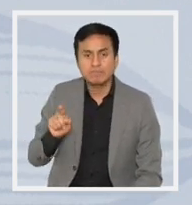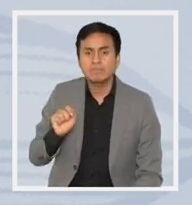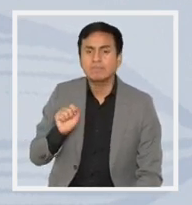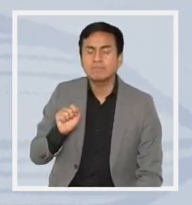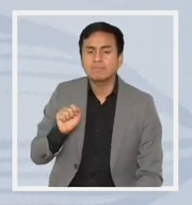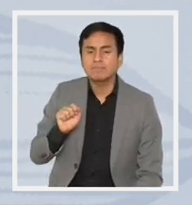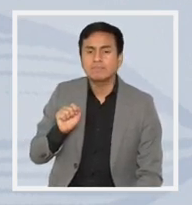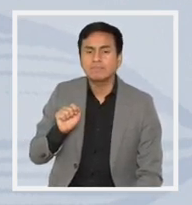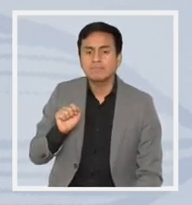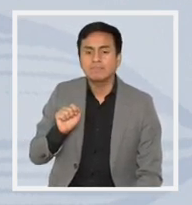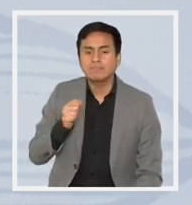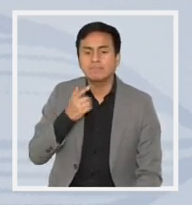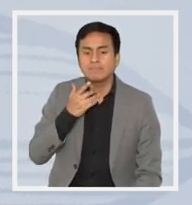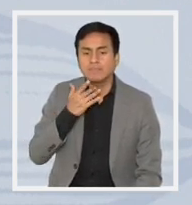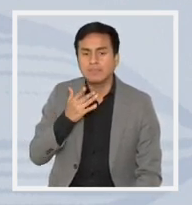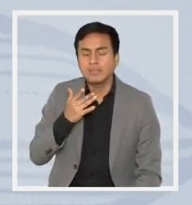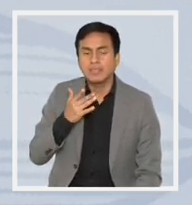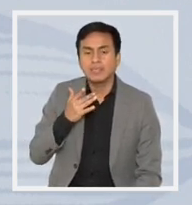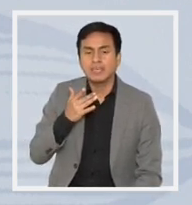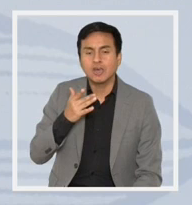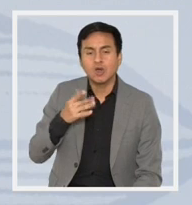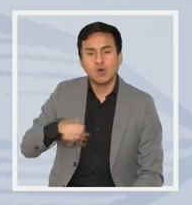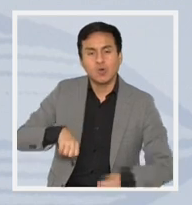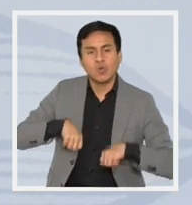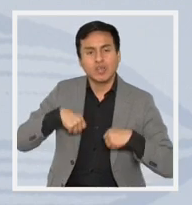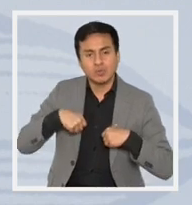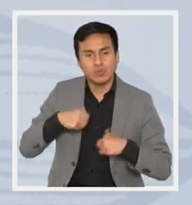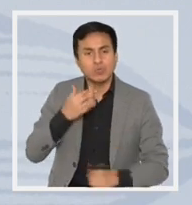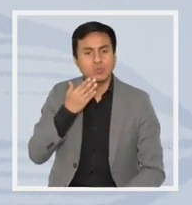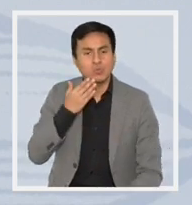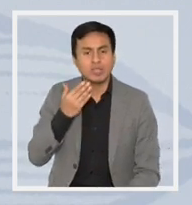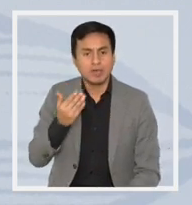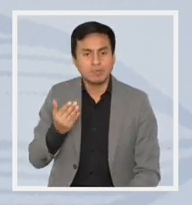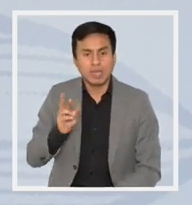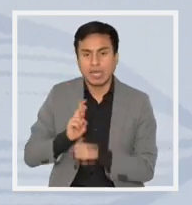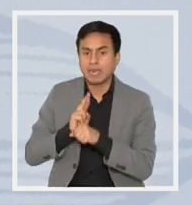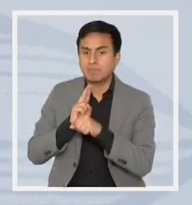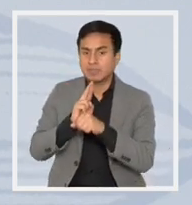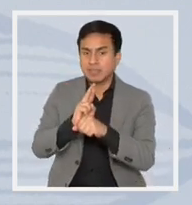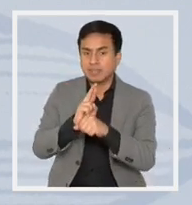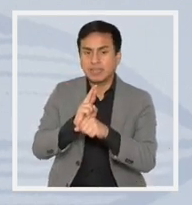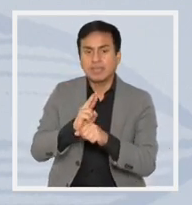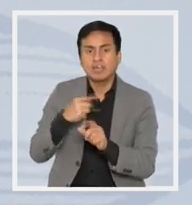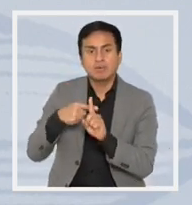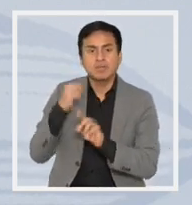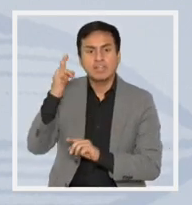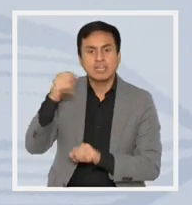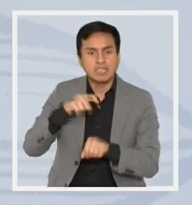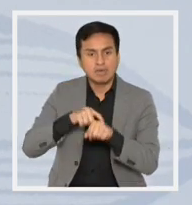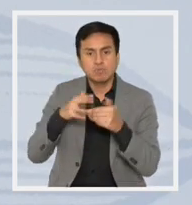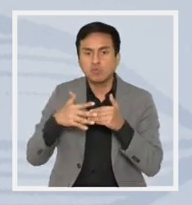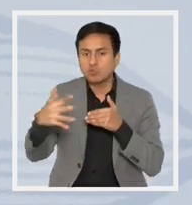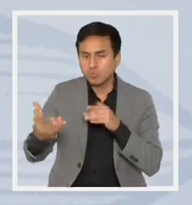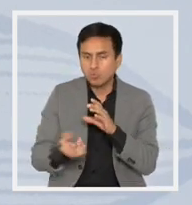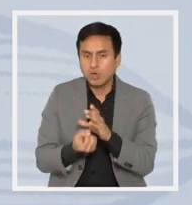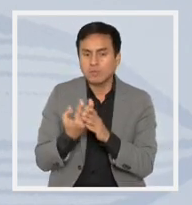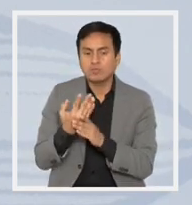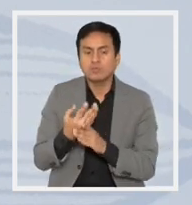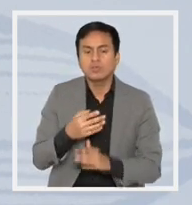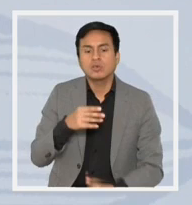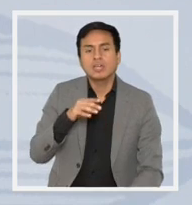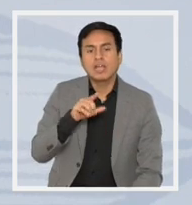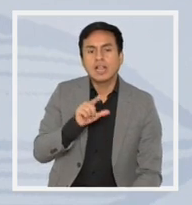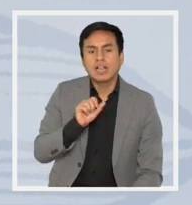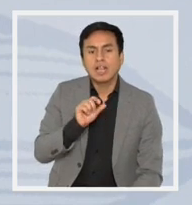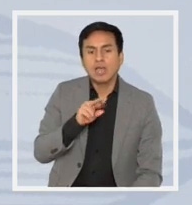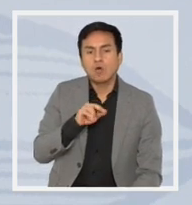que con su juventud también representa esa esperanza de tiempos nuevos. Juan Pablo